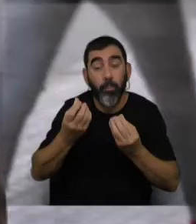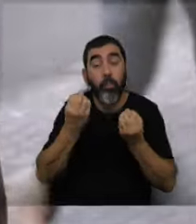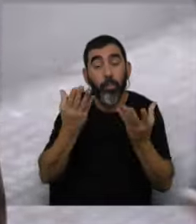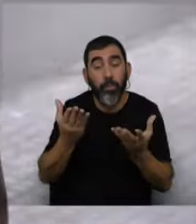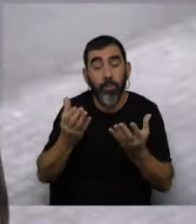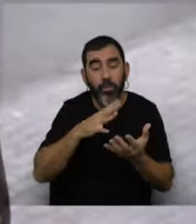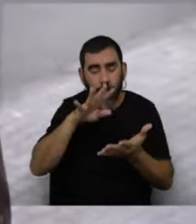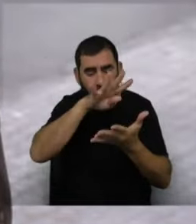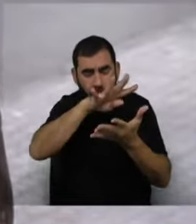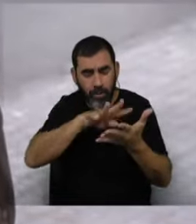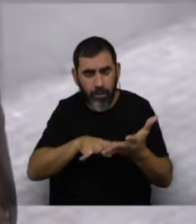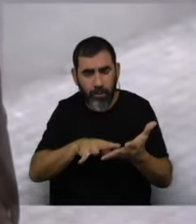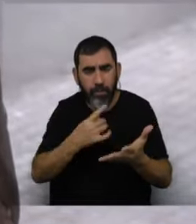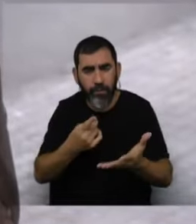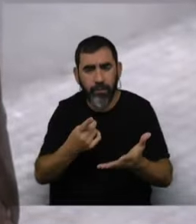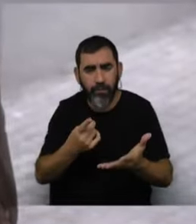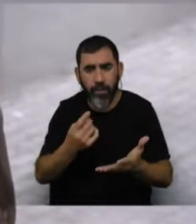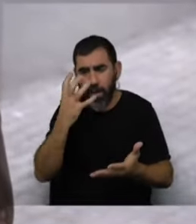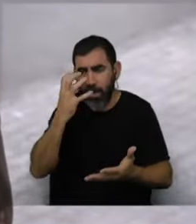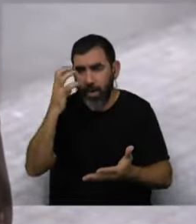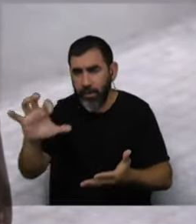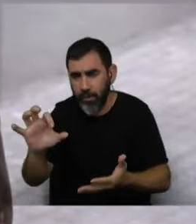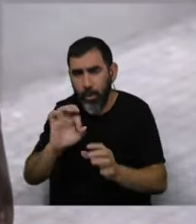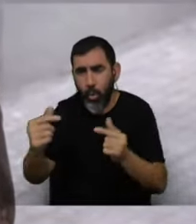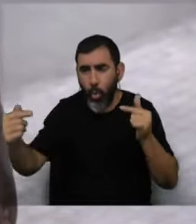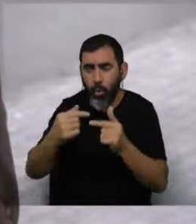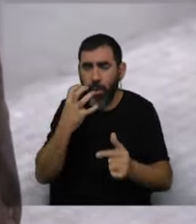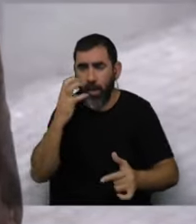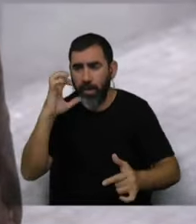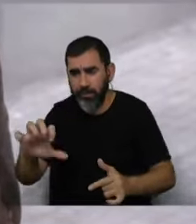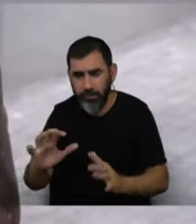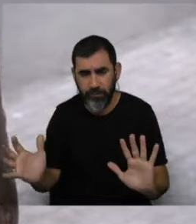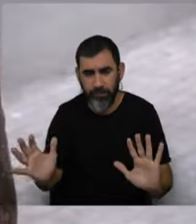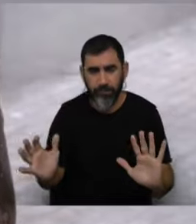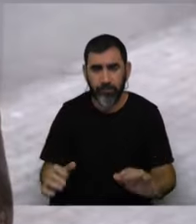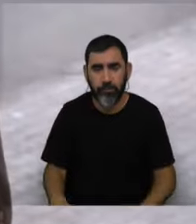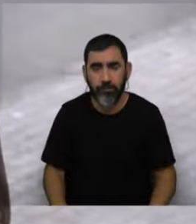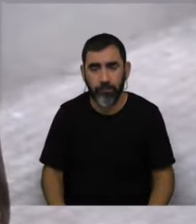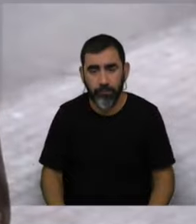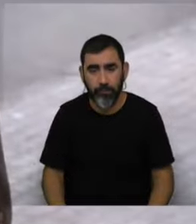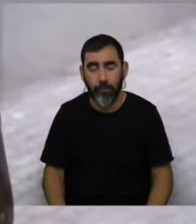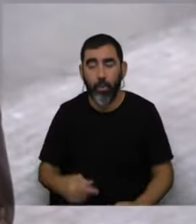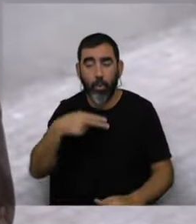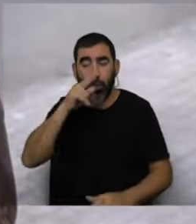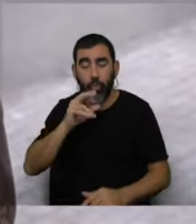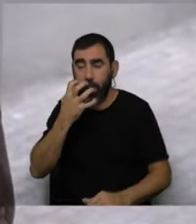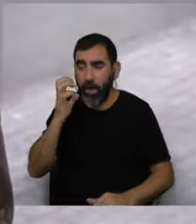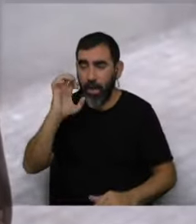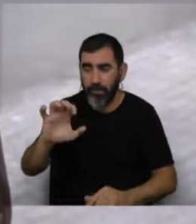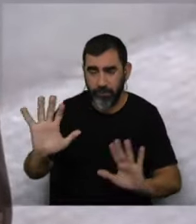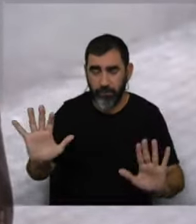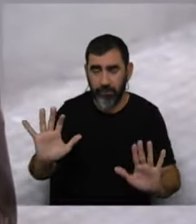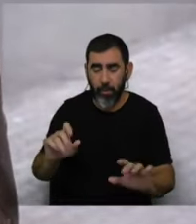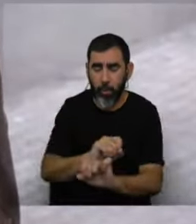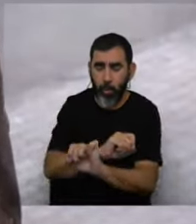Leí algo que decía o se es racista o se es antirracista en este caso creo que todas estas conductas son racistas que le